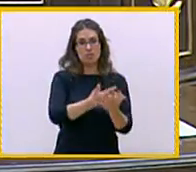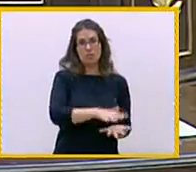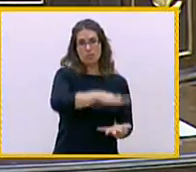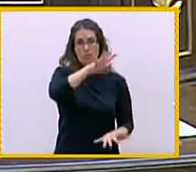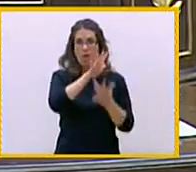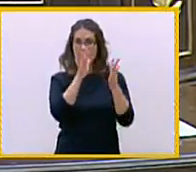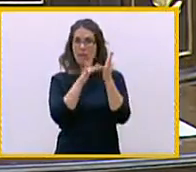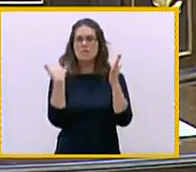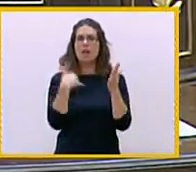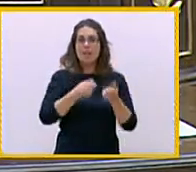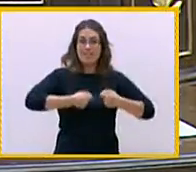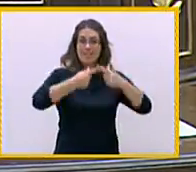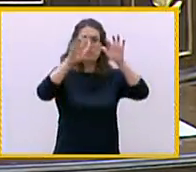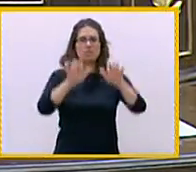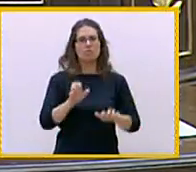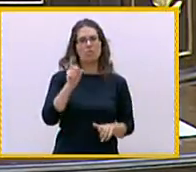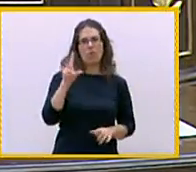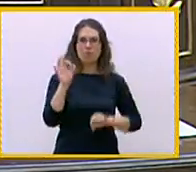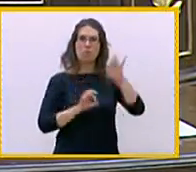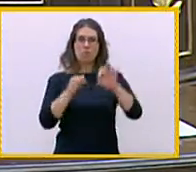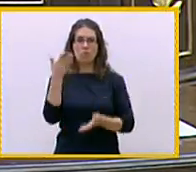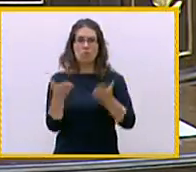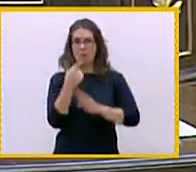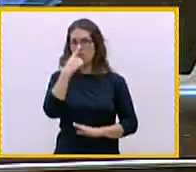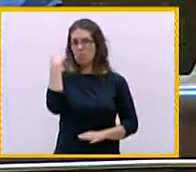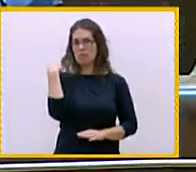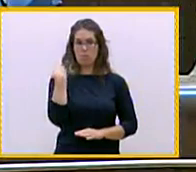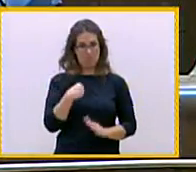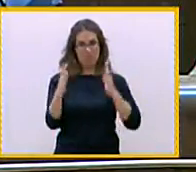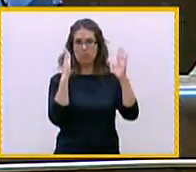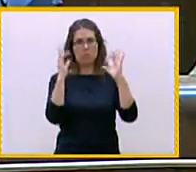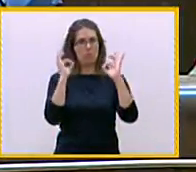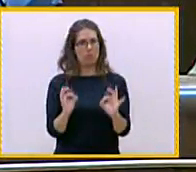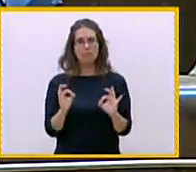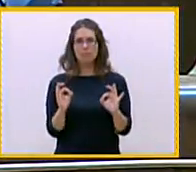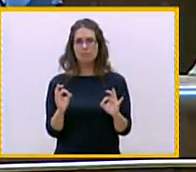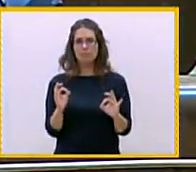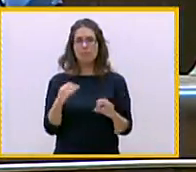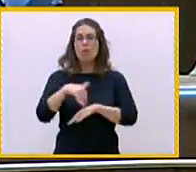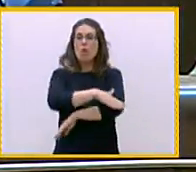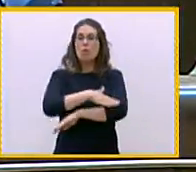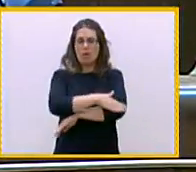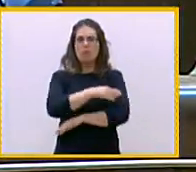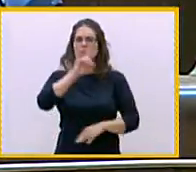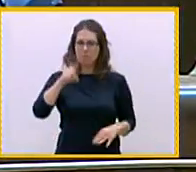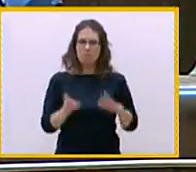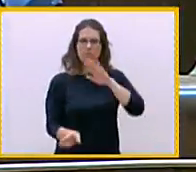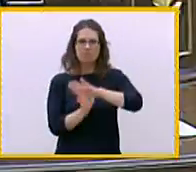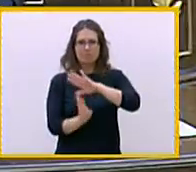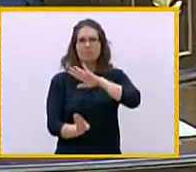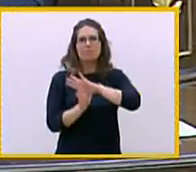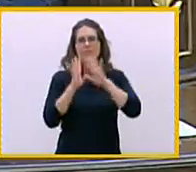un 12% respecto al mismo periodo del año pasado. Y el Gobierno también ha continuado